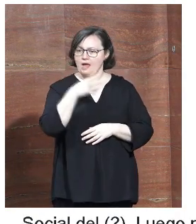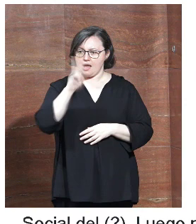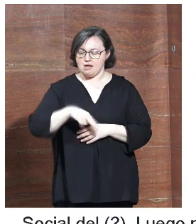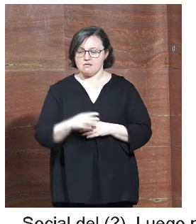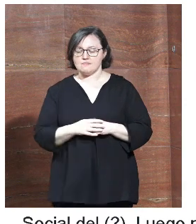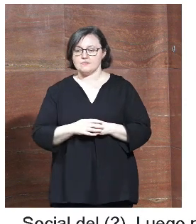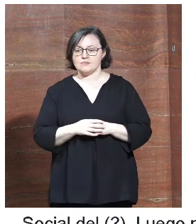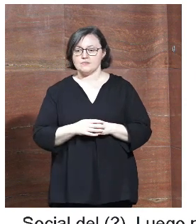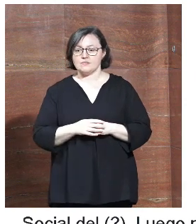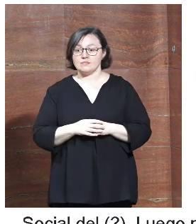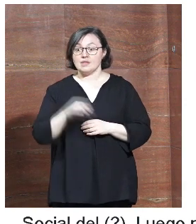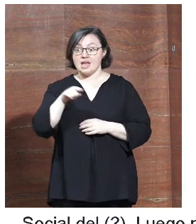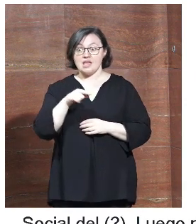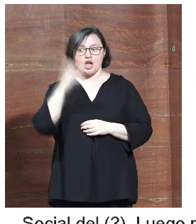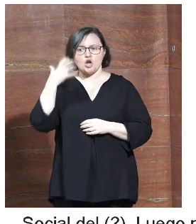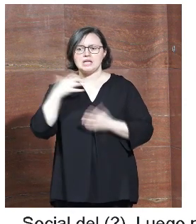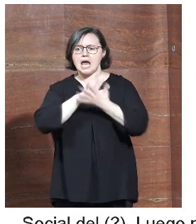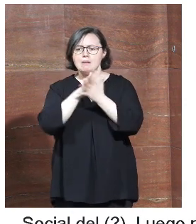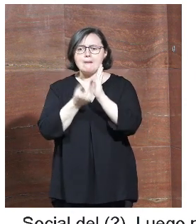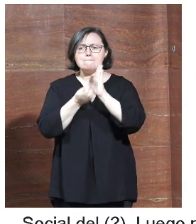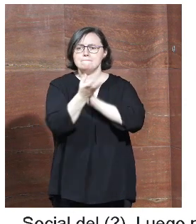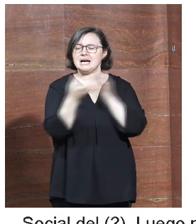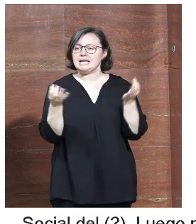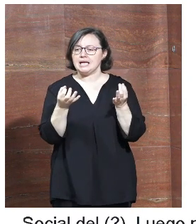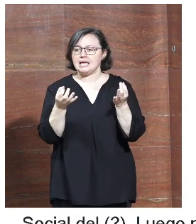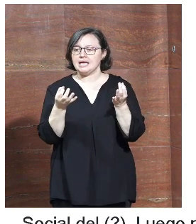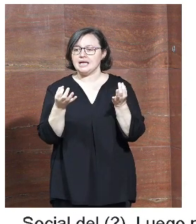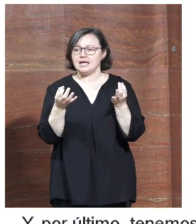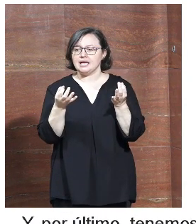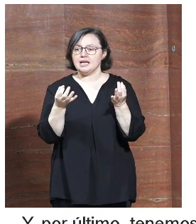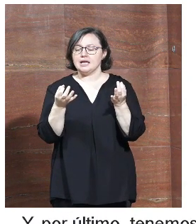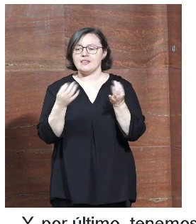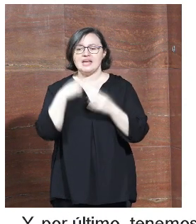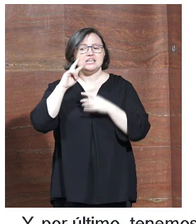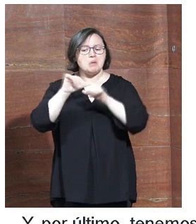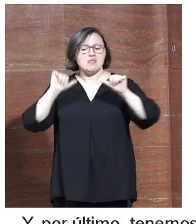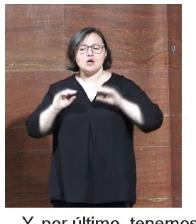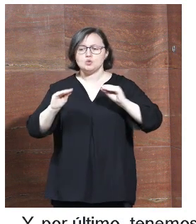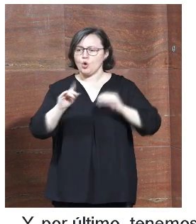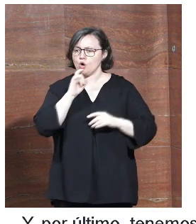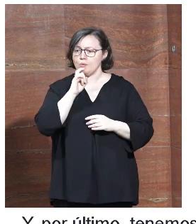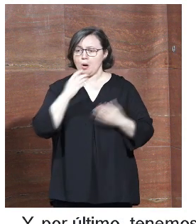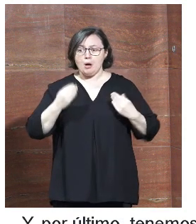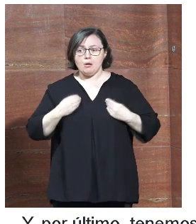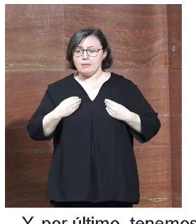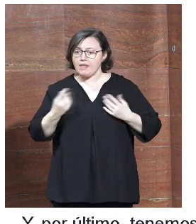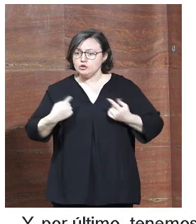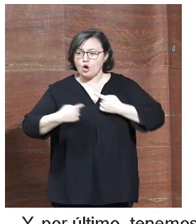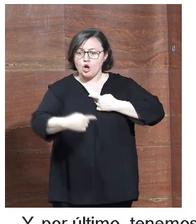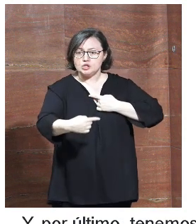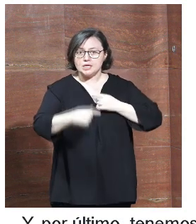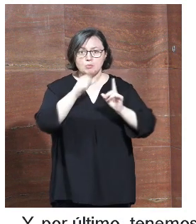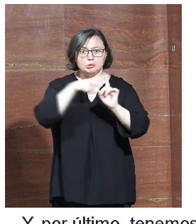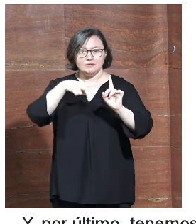sordociega y ella nos va a hablar principalmente de su experiencia, de cómo se vive desde